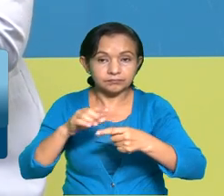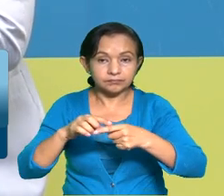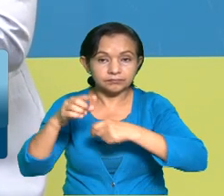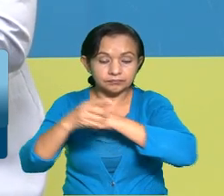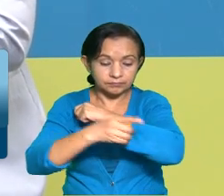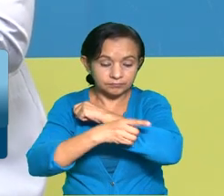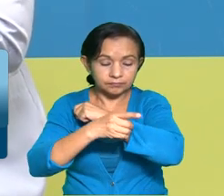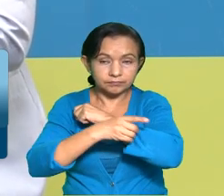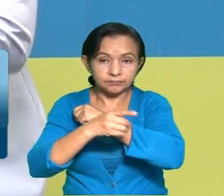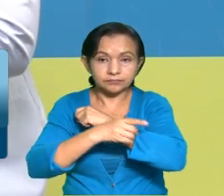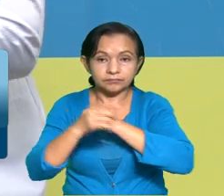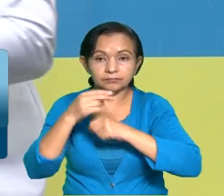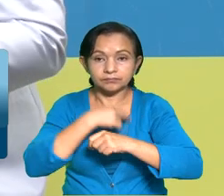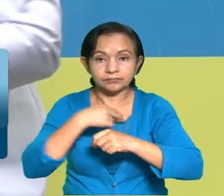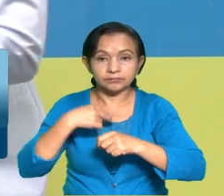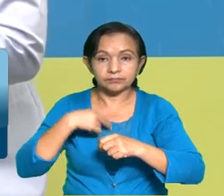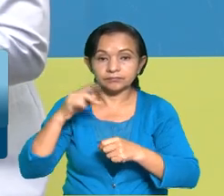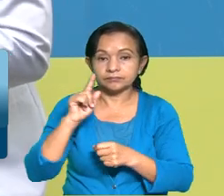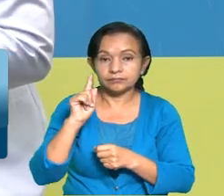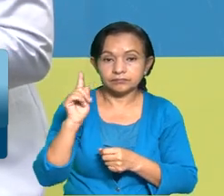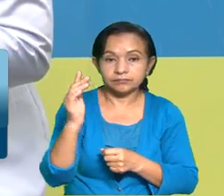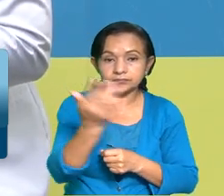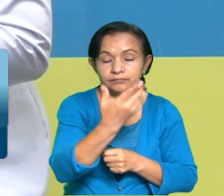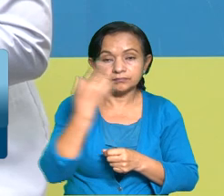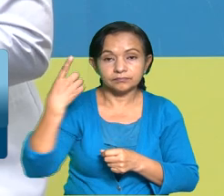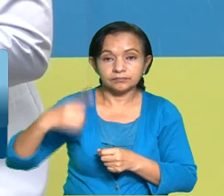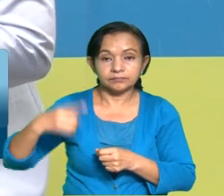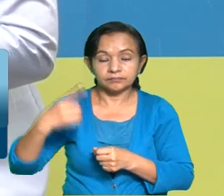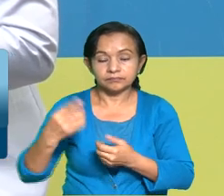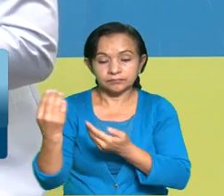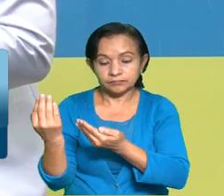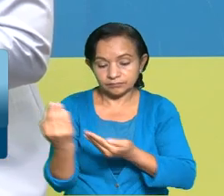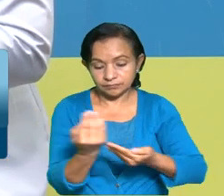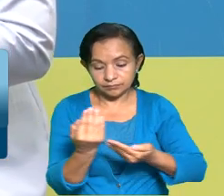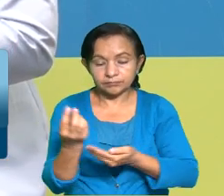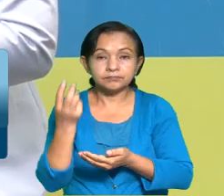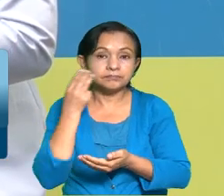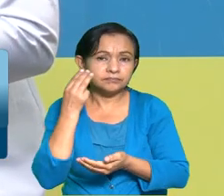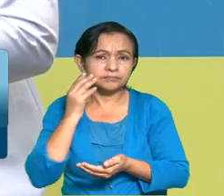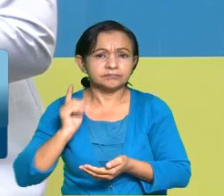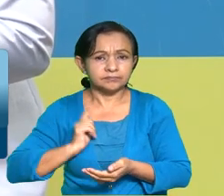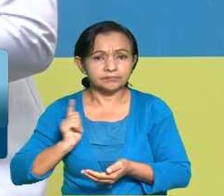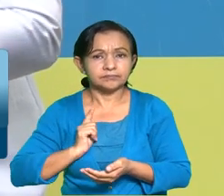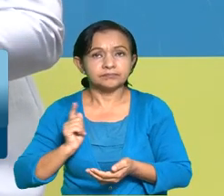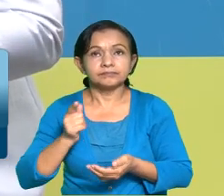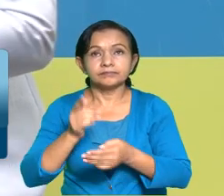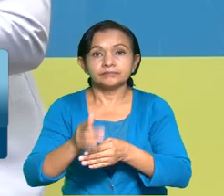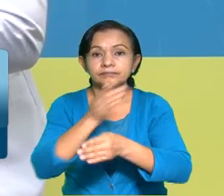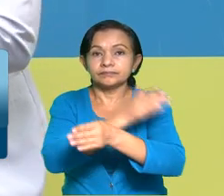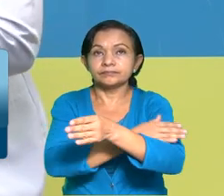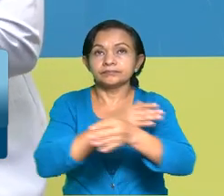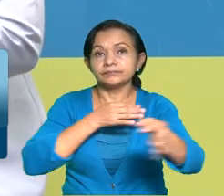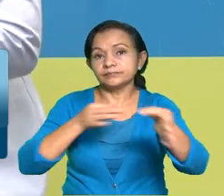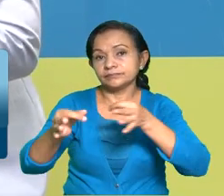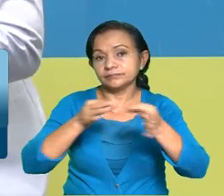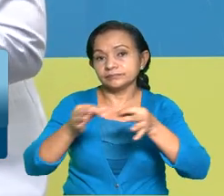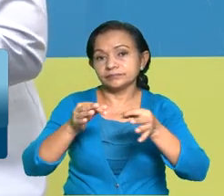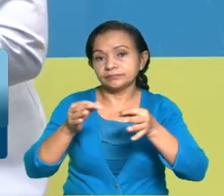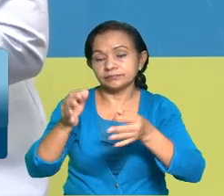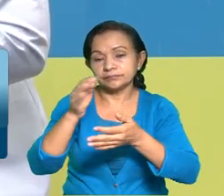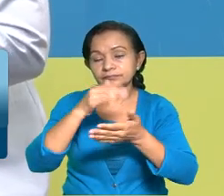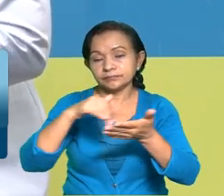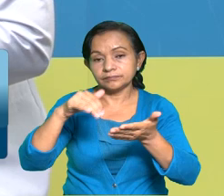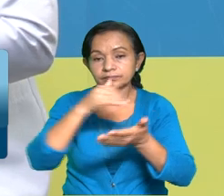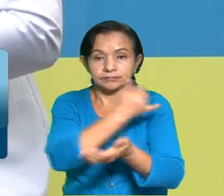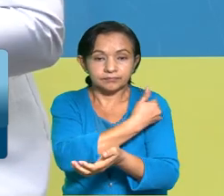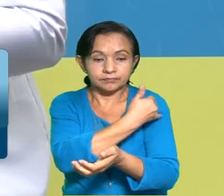Ortega, pues se han encargado de que todos esos derechos de los bebés y de las madres se cumplan. Y como le mencionaba, en nuestra unidad, en el Hospital Berta